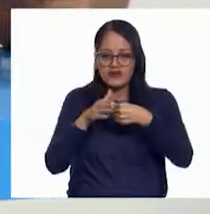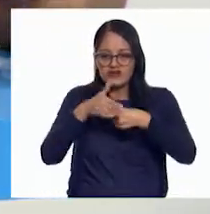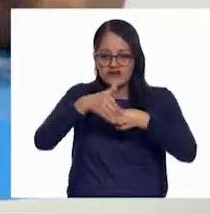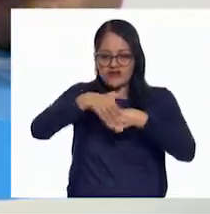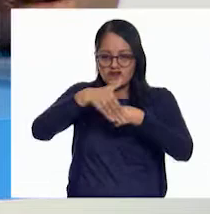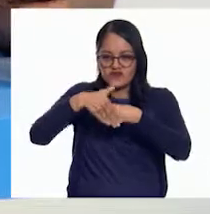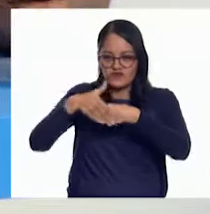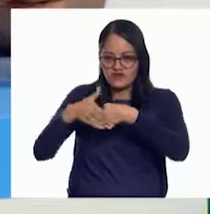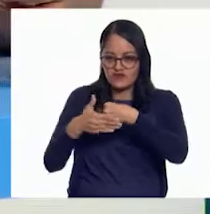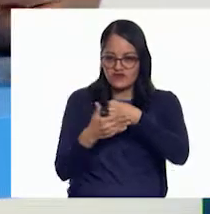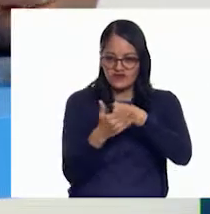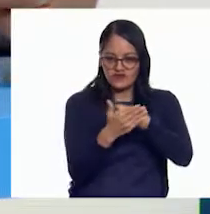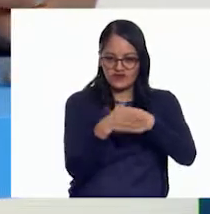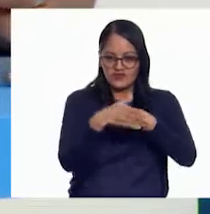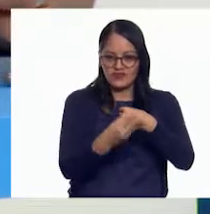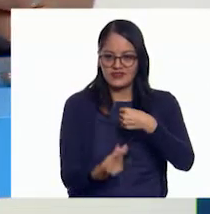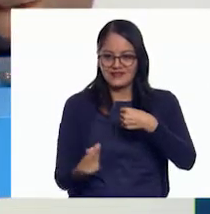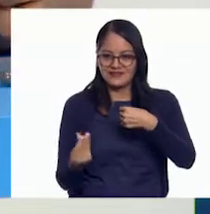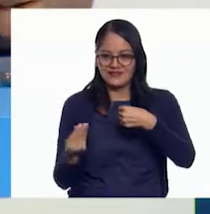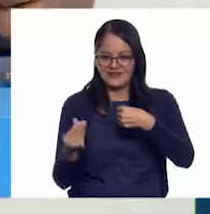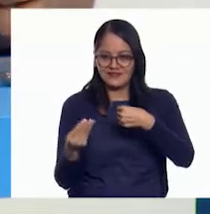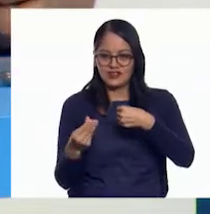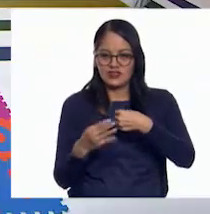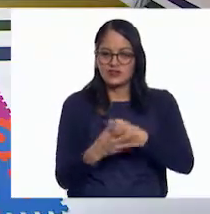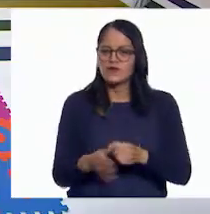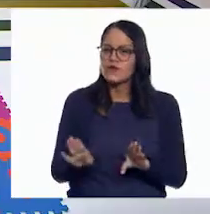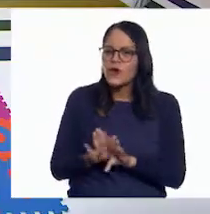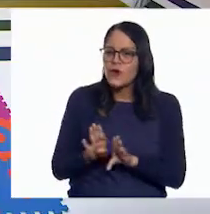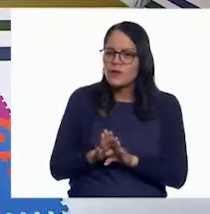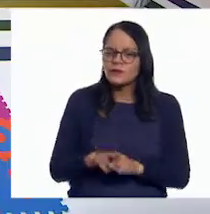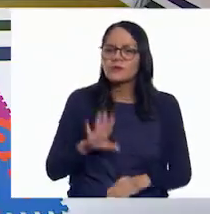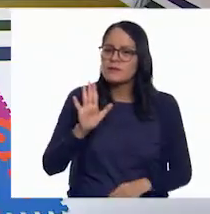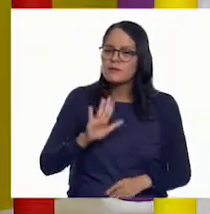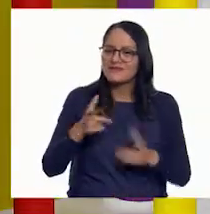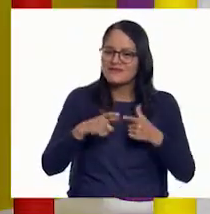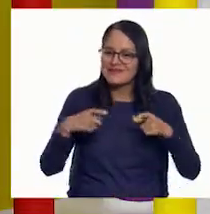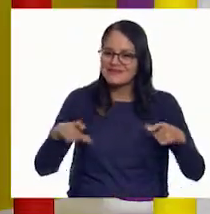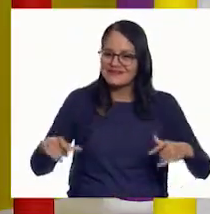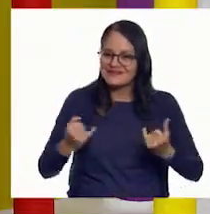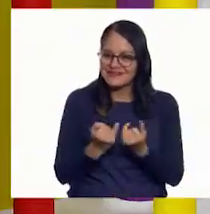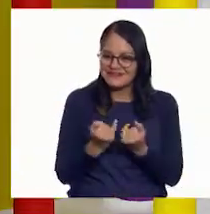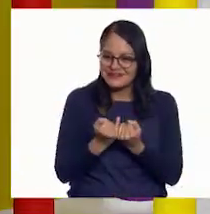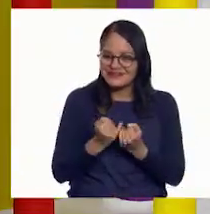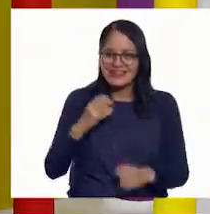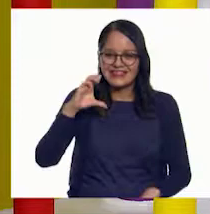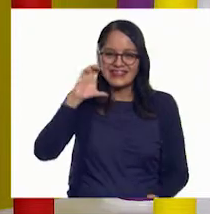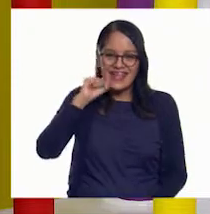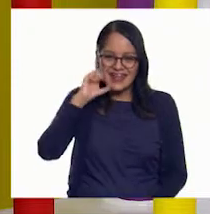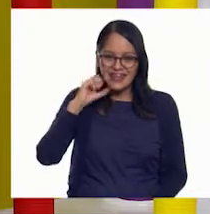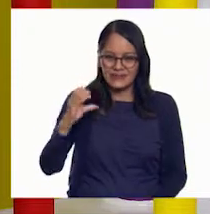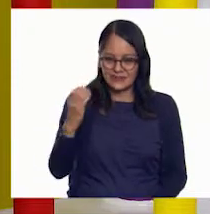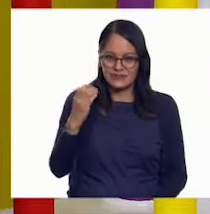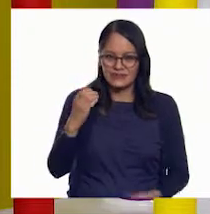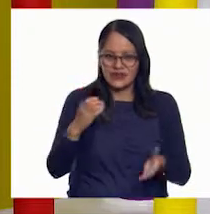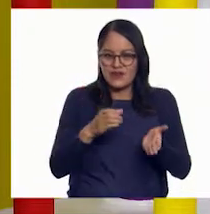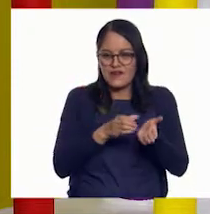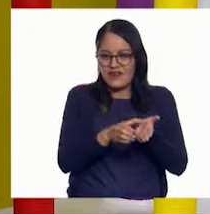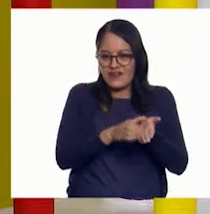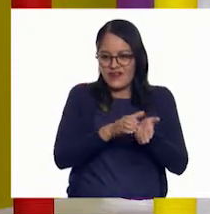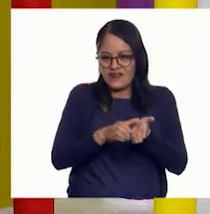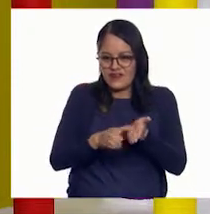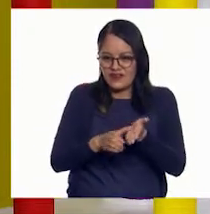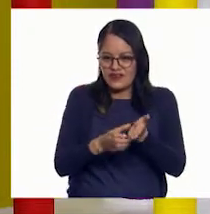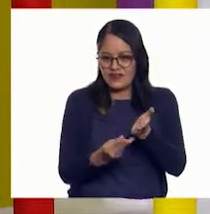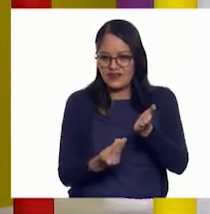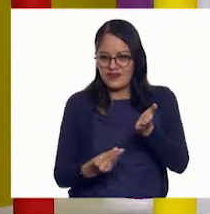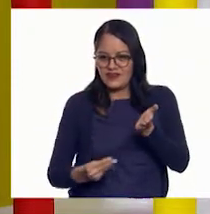¿Sabes cómo se obtiene esta? Pues me imagino que como para los pasteles, ¿no? Rallando una naranja y se